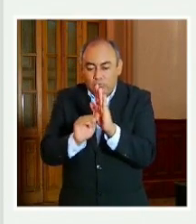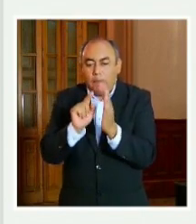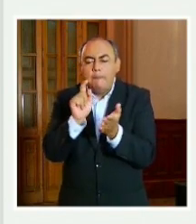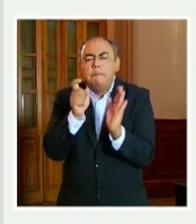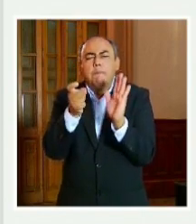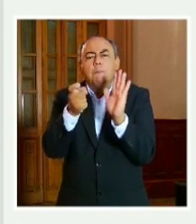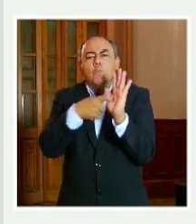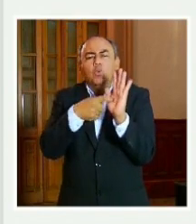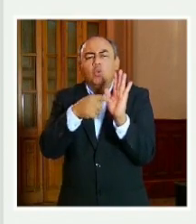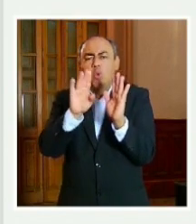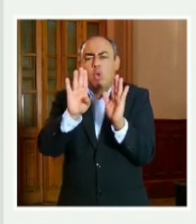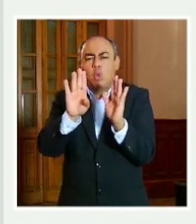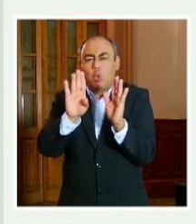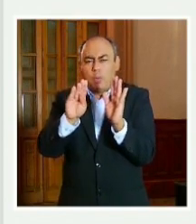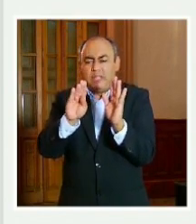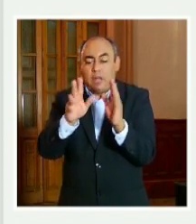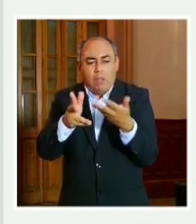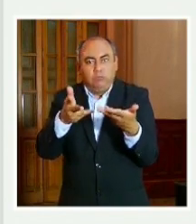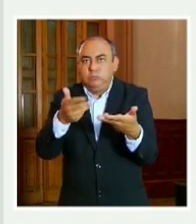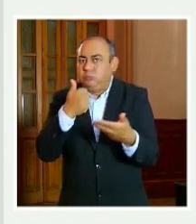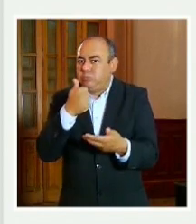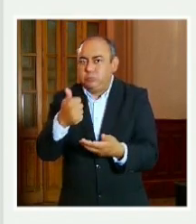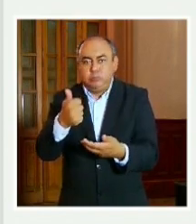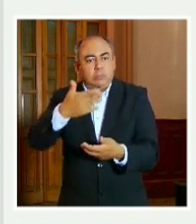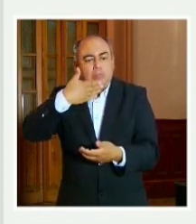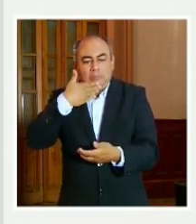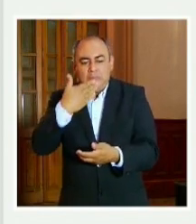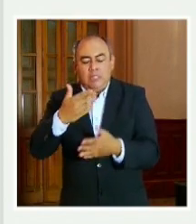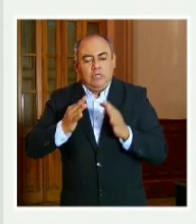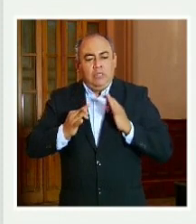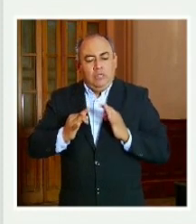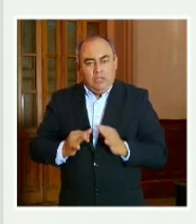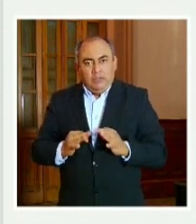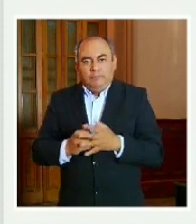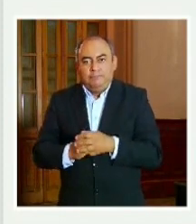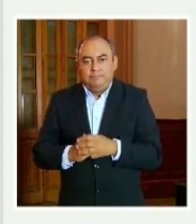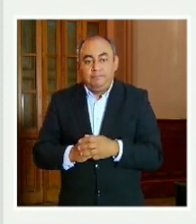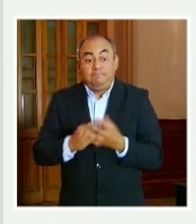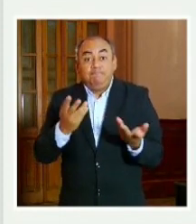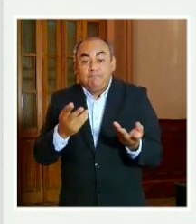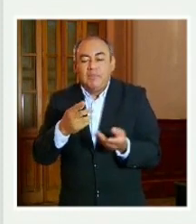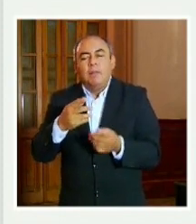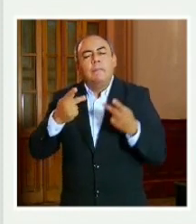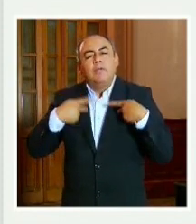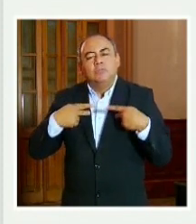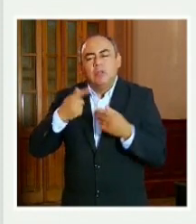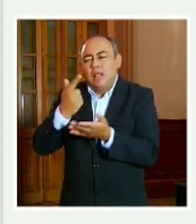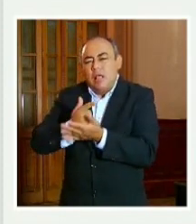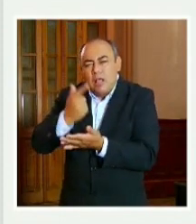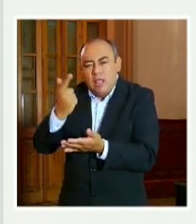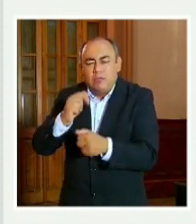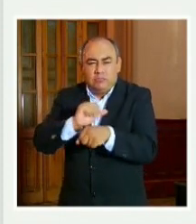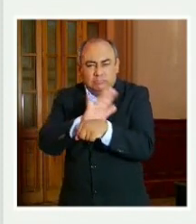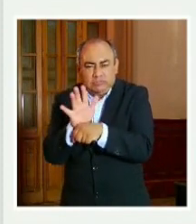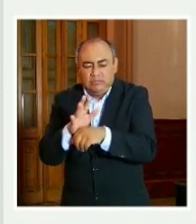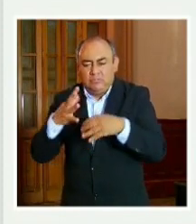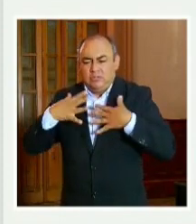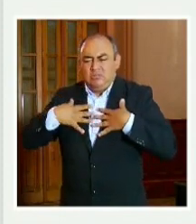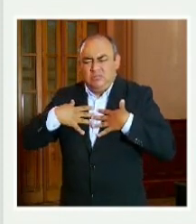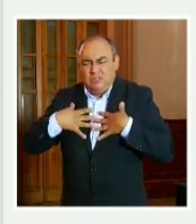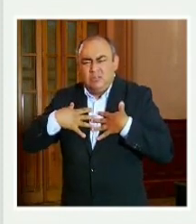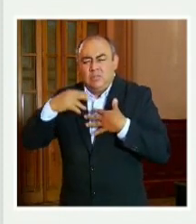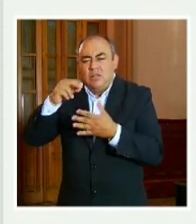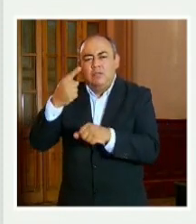0.90, y la comparación del número de neumonías este año versus el año